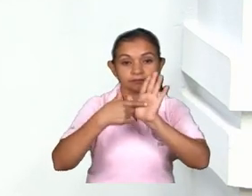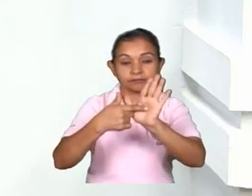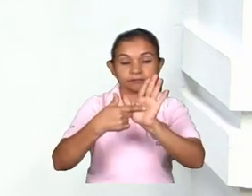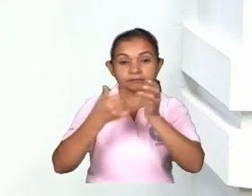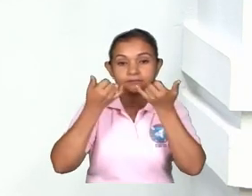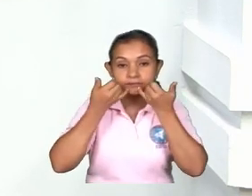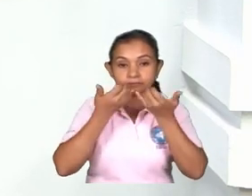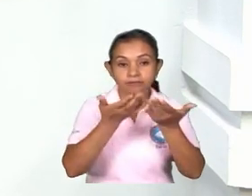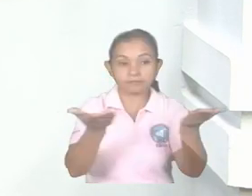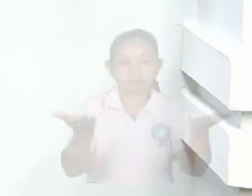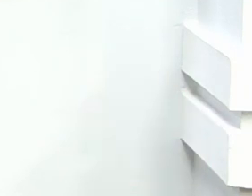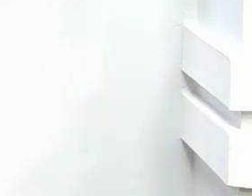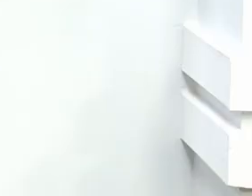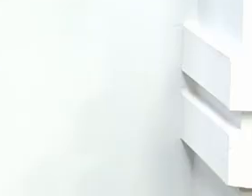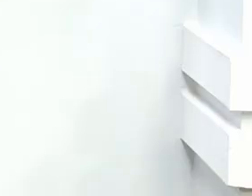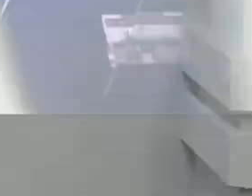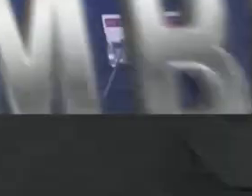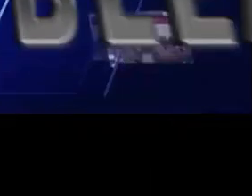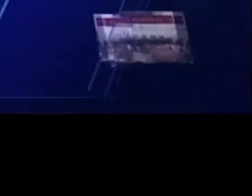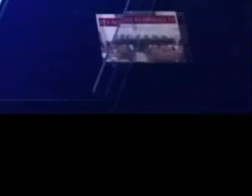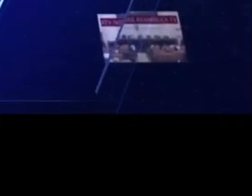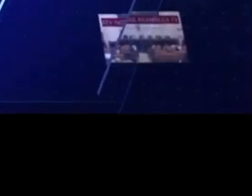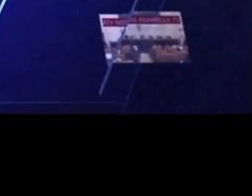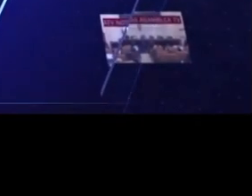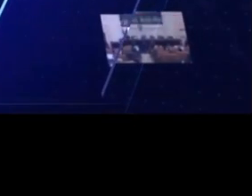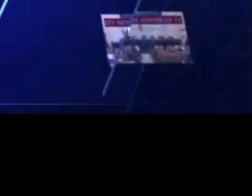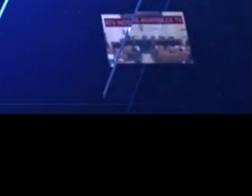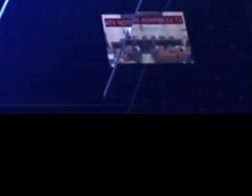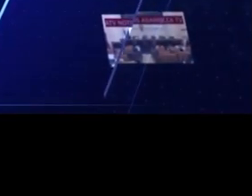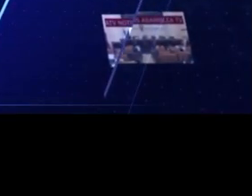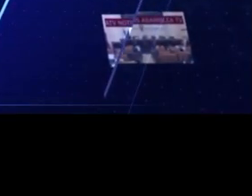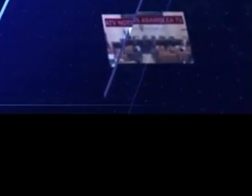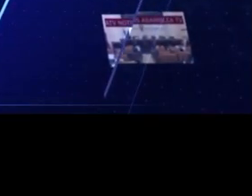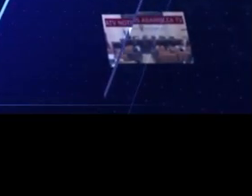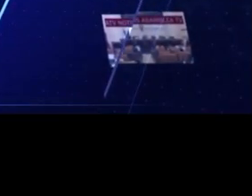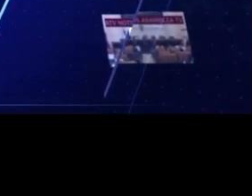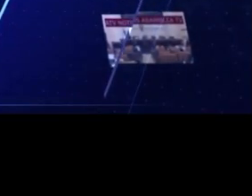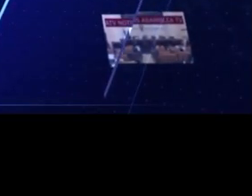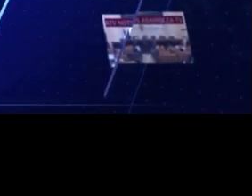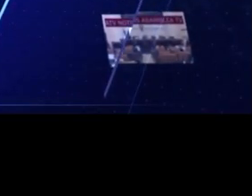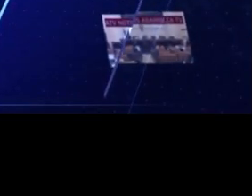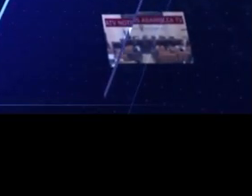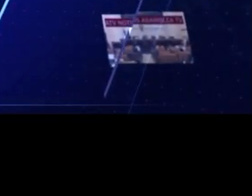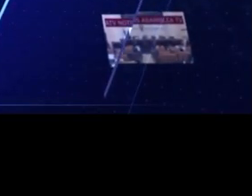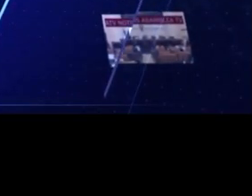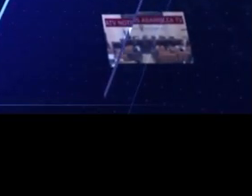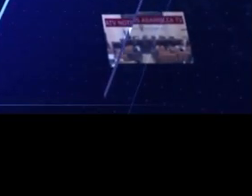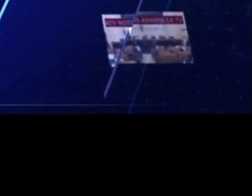siguiente reporte. Veamos.